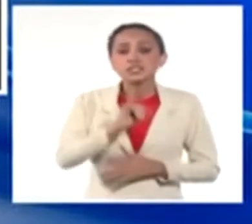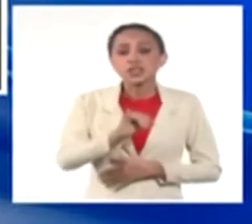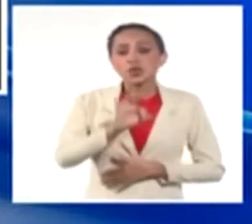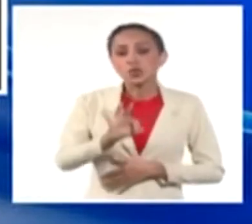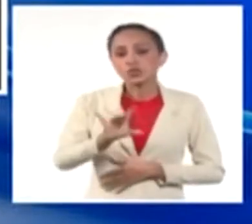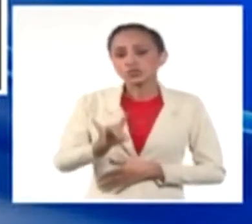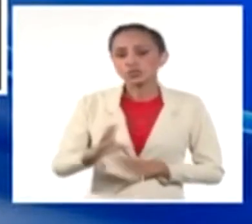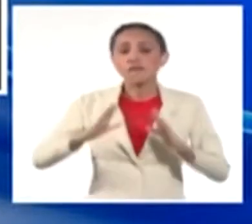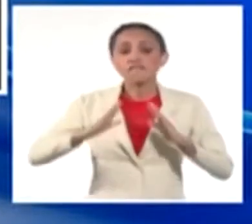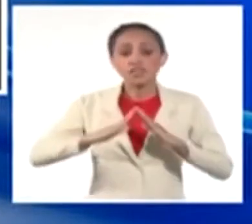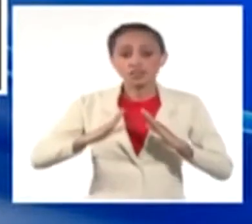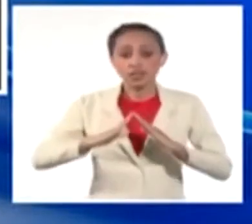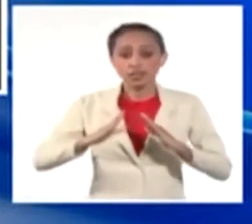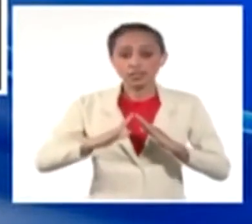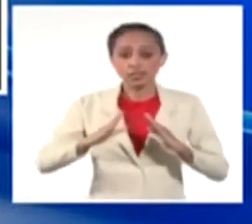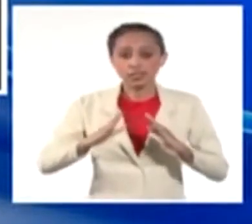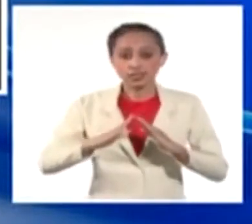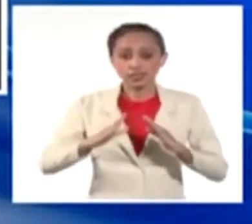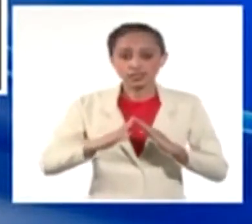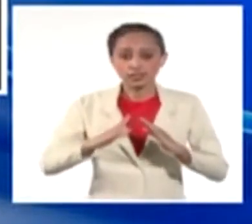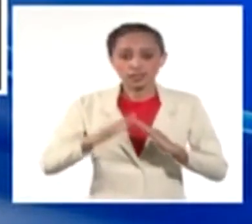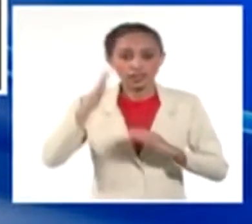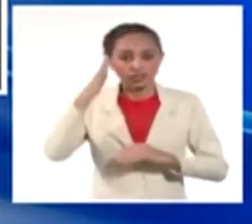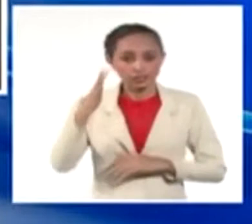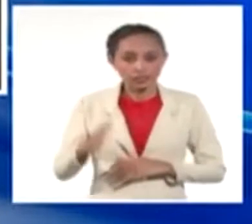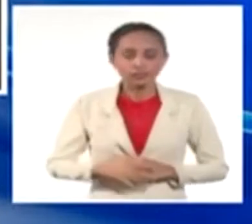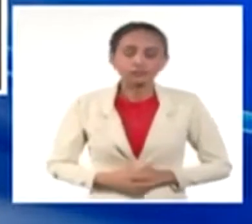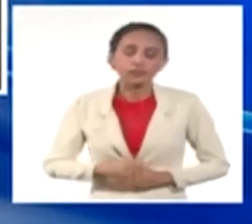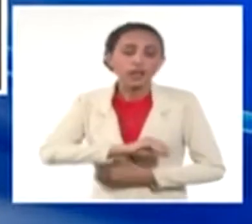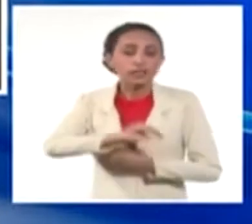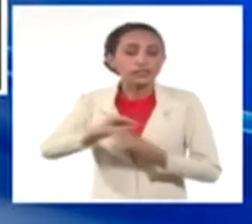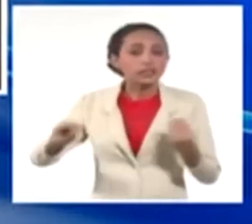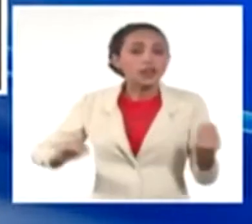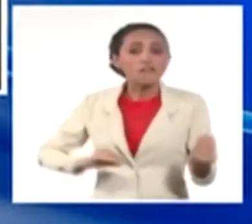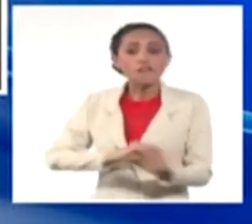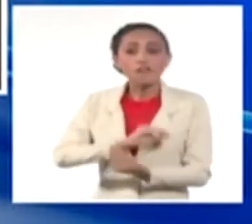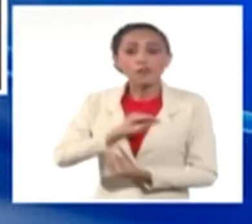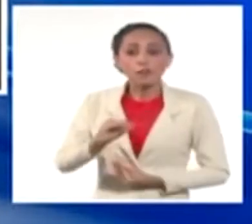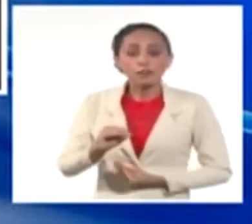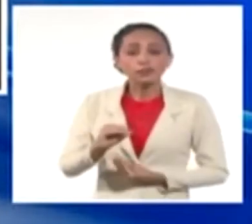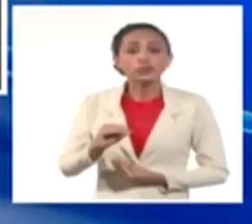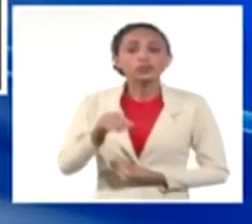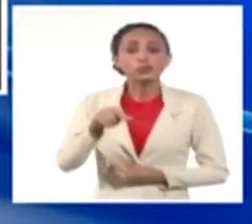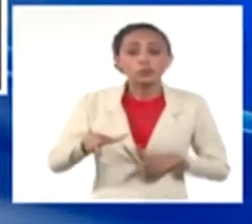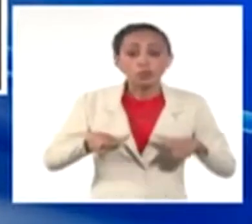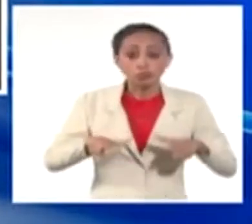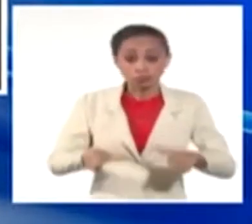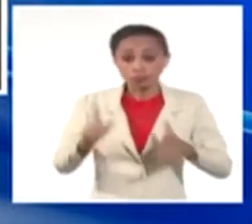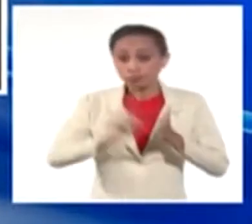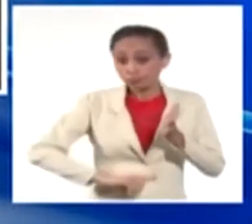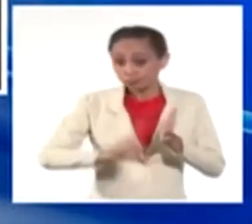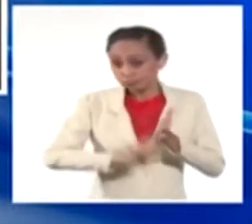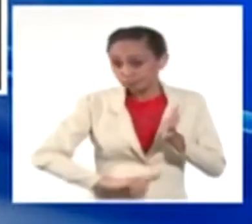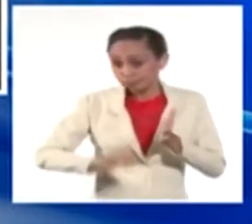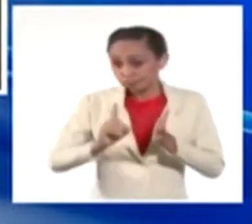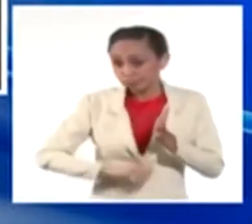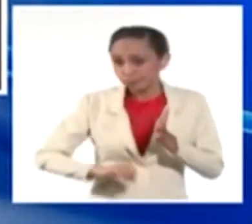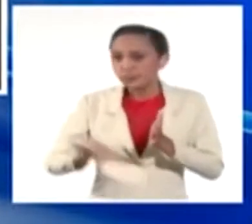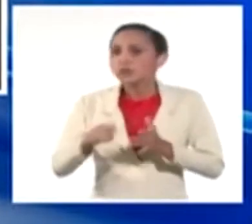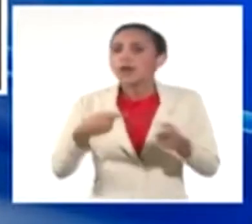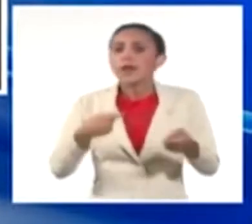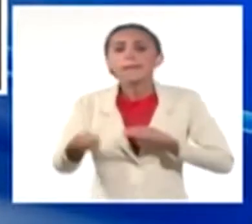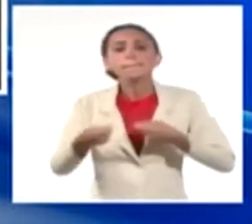15.689 viviendas estatales, la transformación de la matriz energética e inversiones